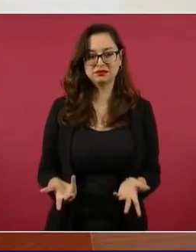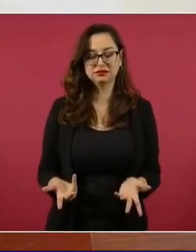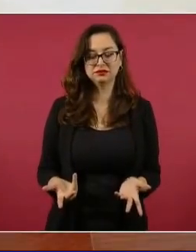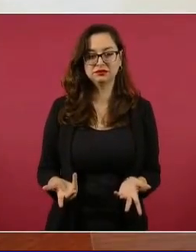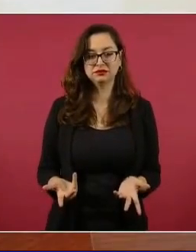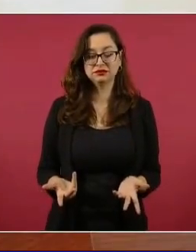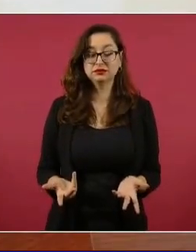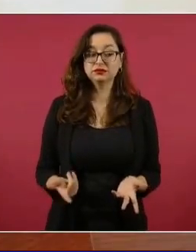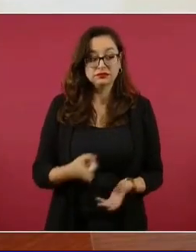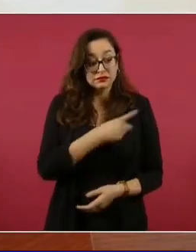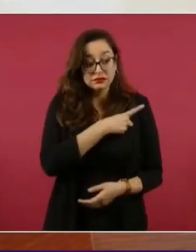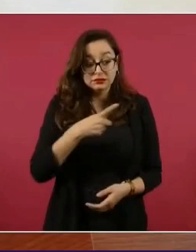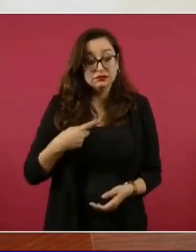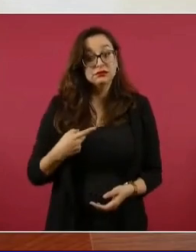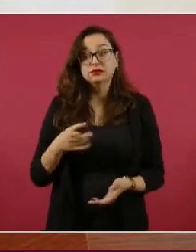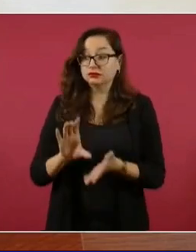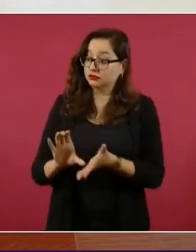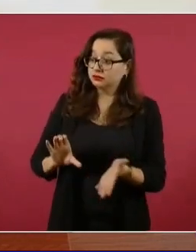en una sola